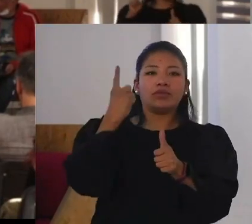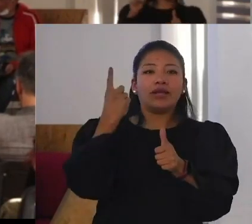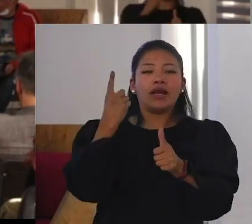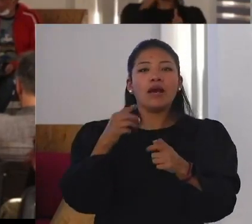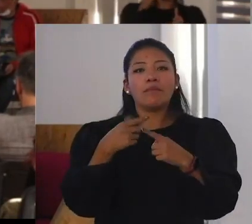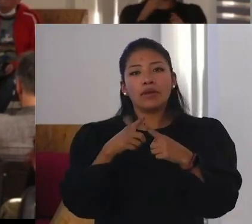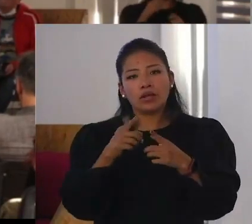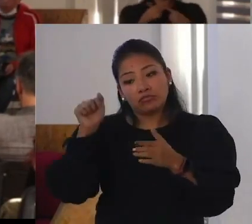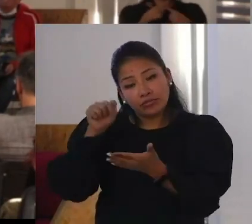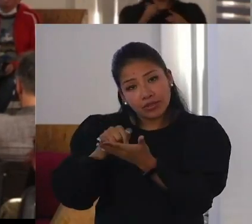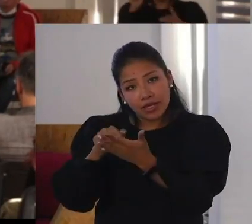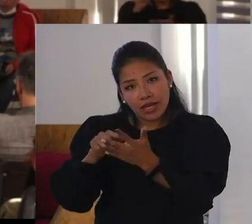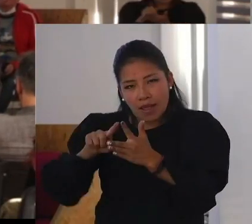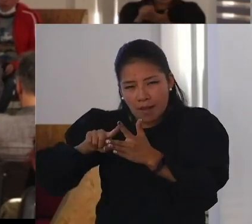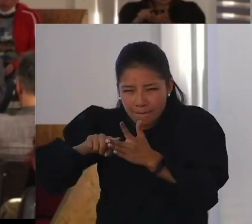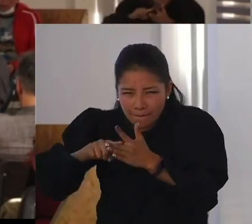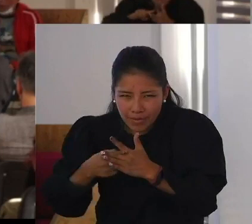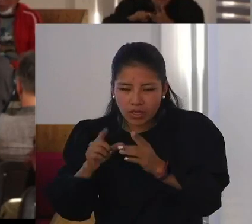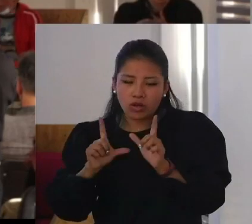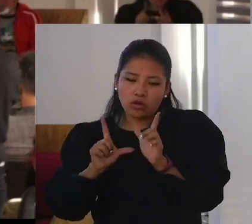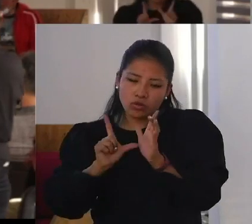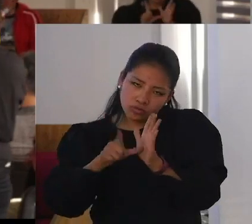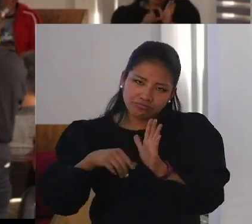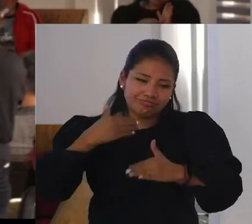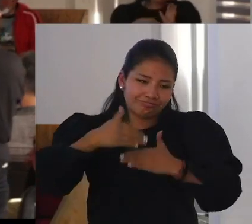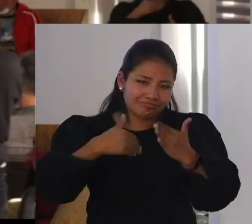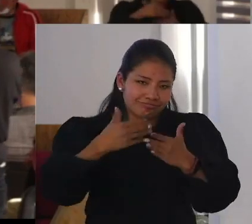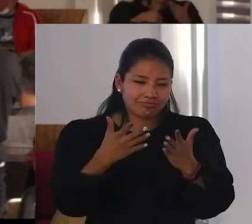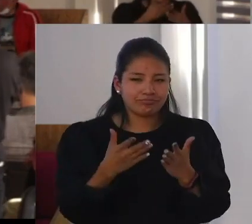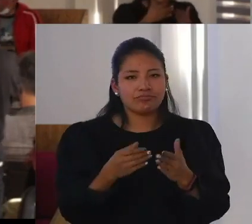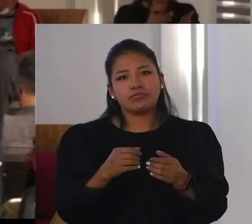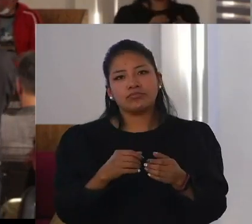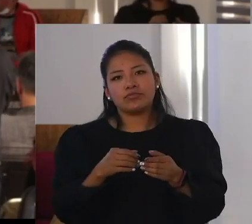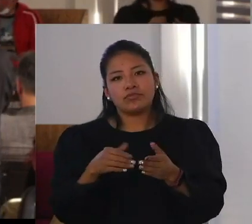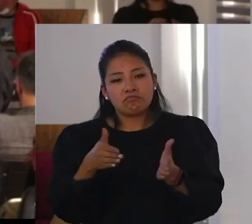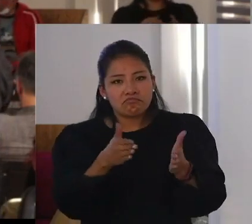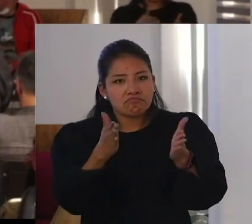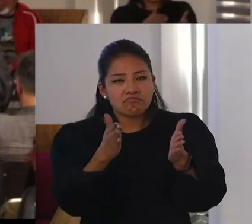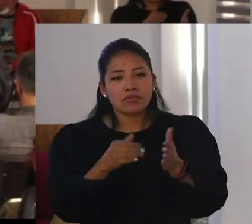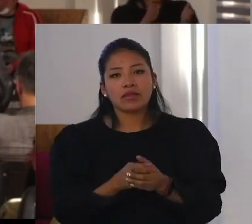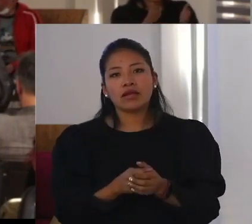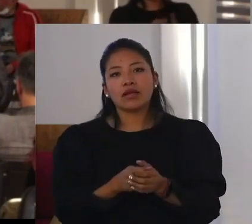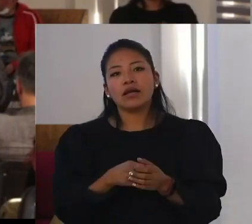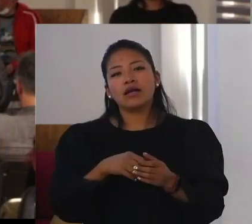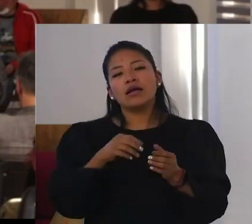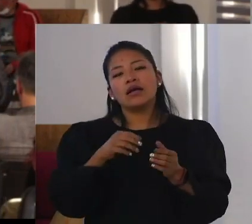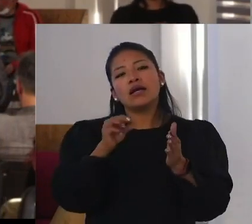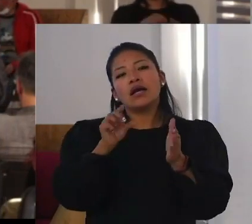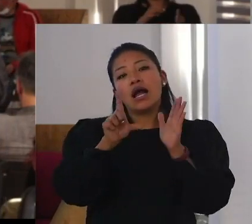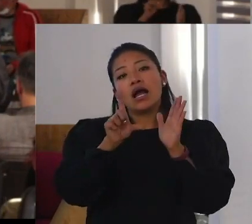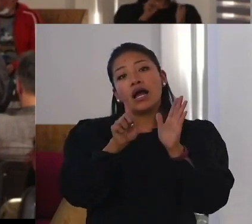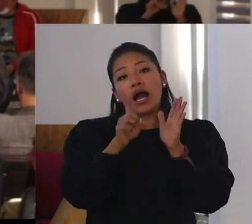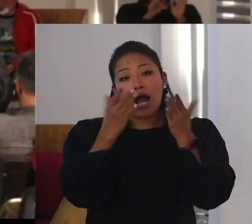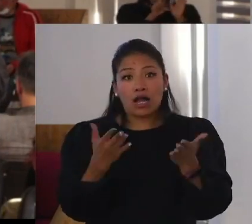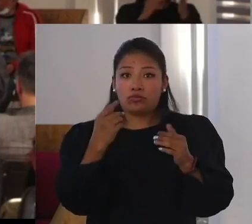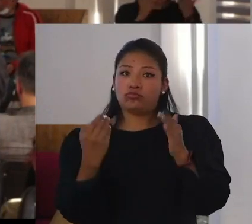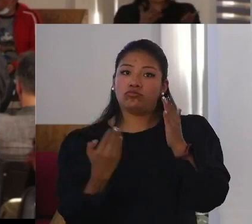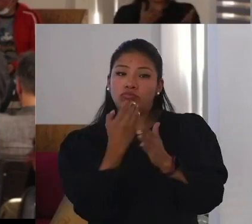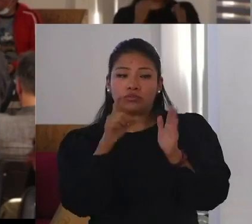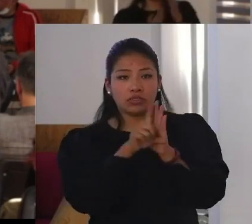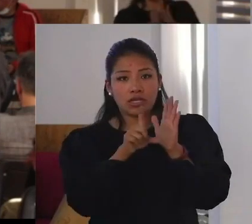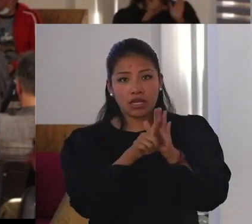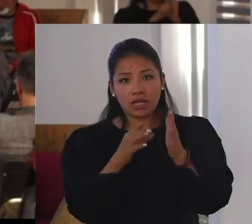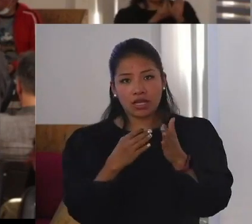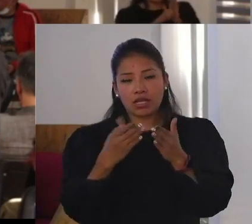la nueva 77 ha sido también otro reto nos pedían interdicción para cobrar el bono de